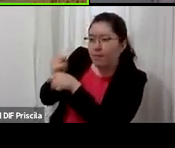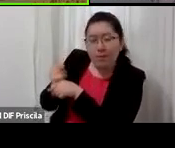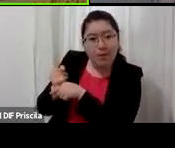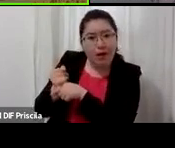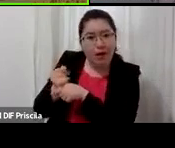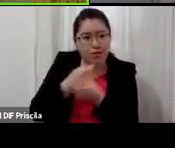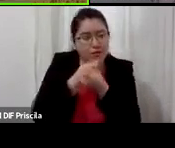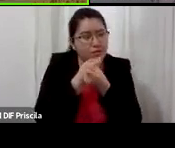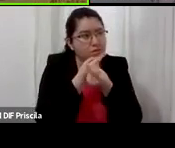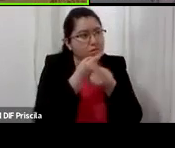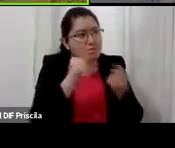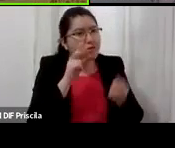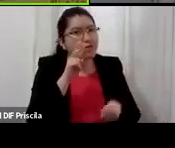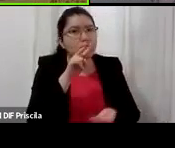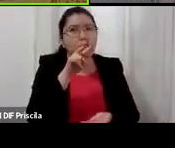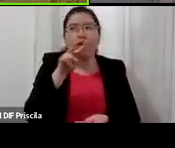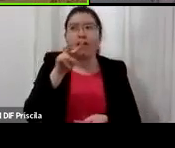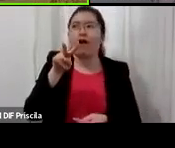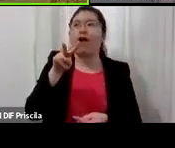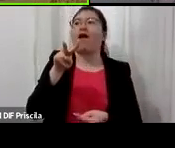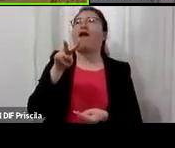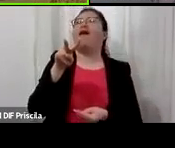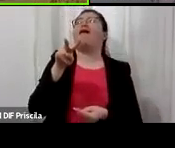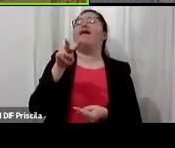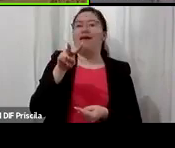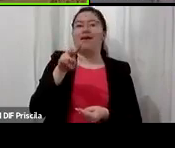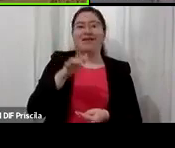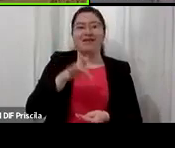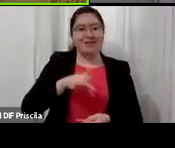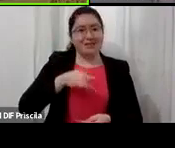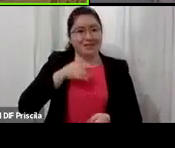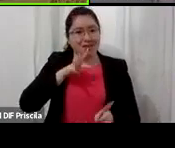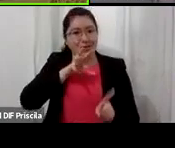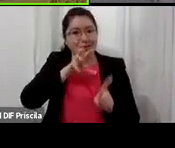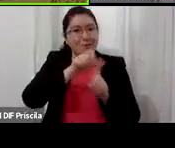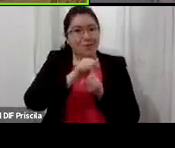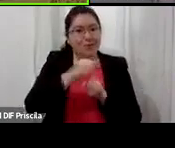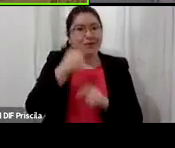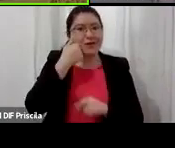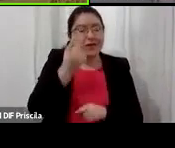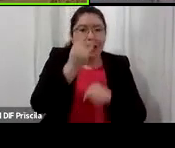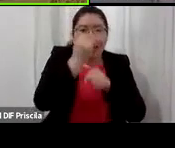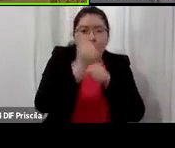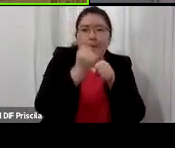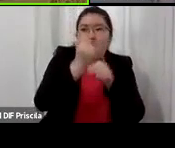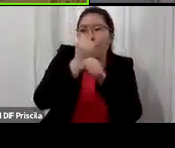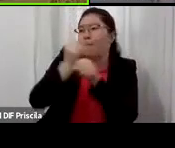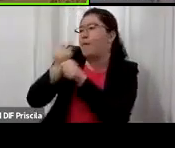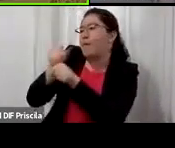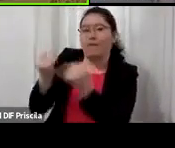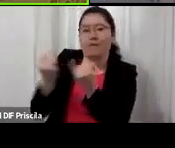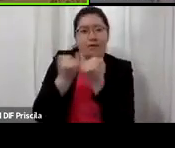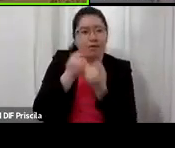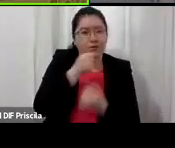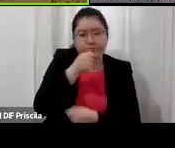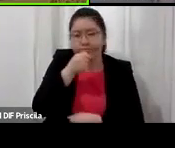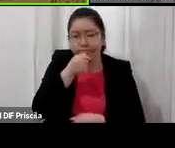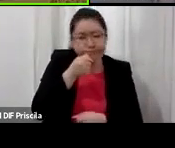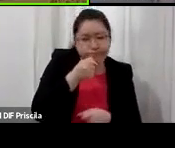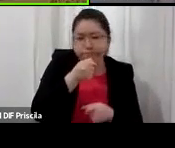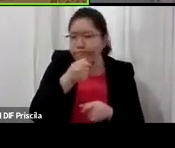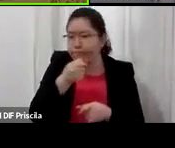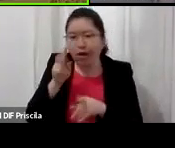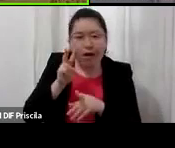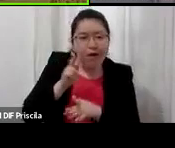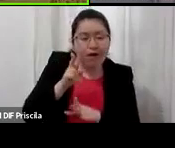comprometen con la causa de investigar y ser detectives y buscar la información que necesiten. Entonces, cuando íbamos presencialmente a